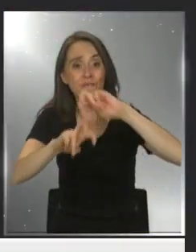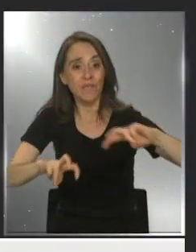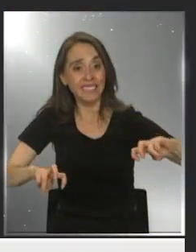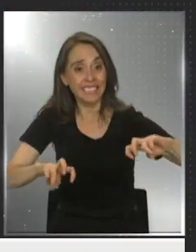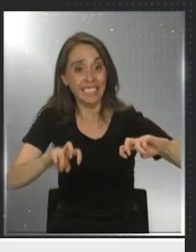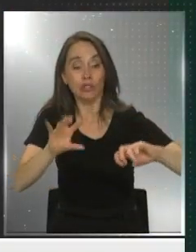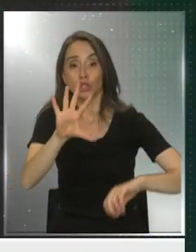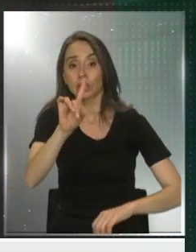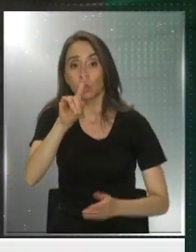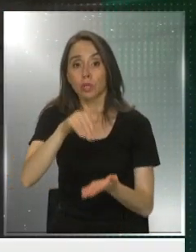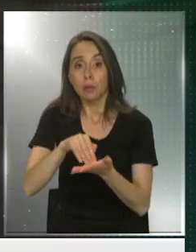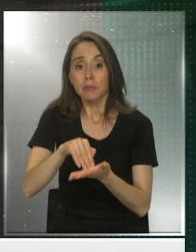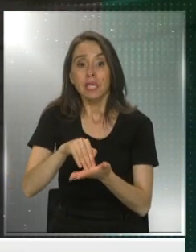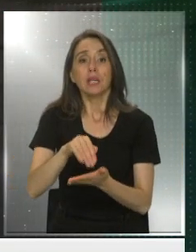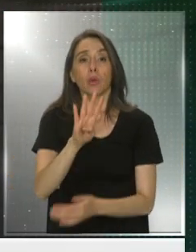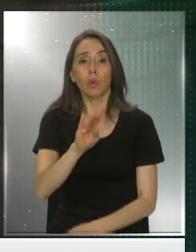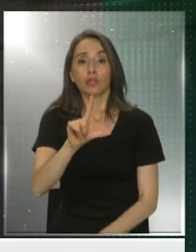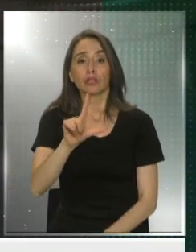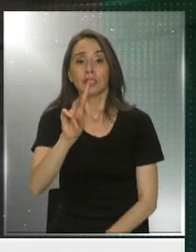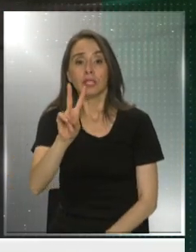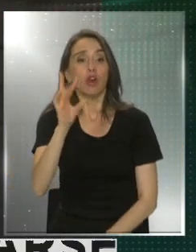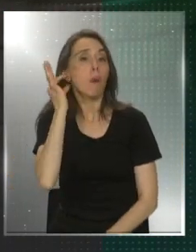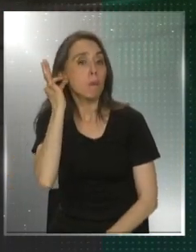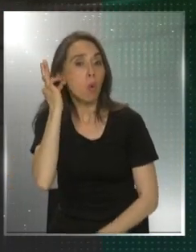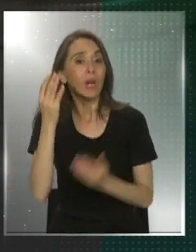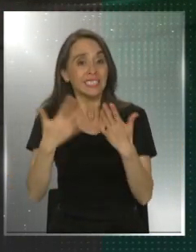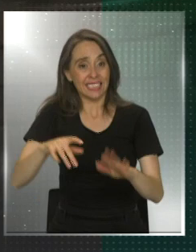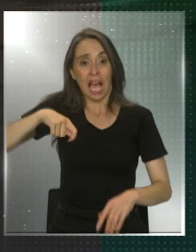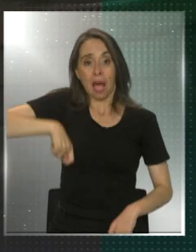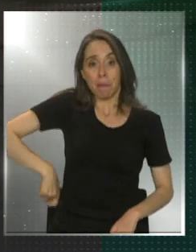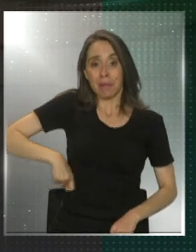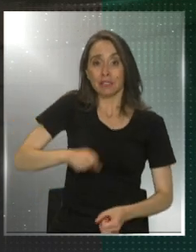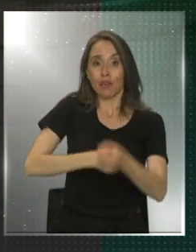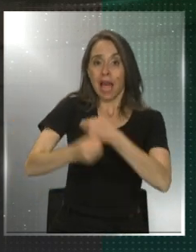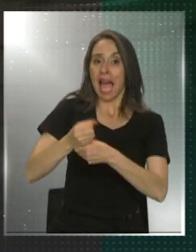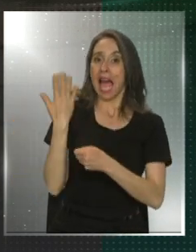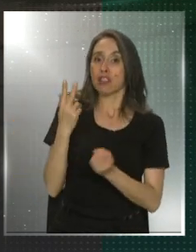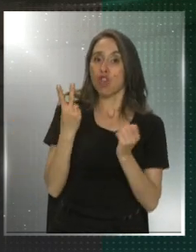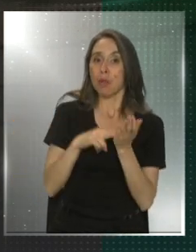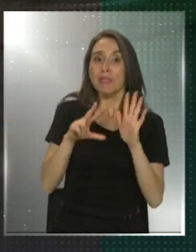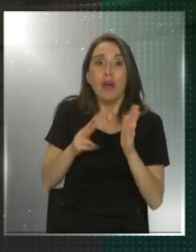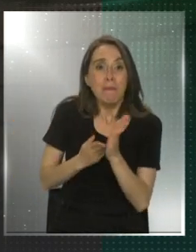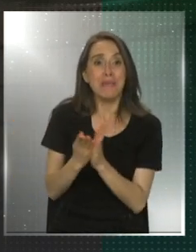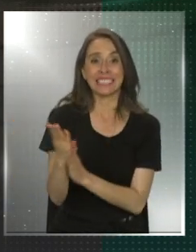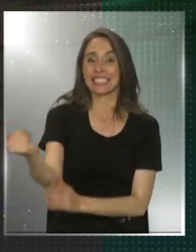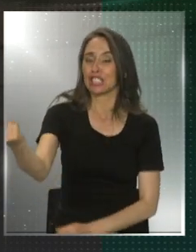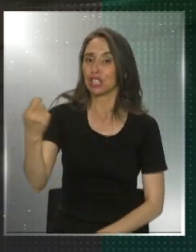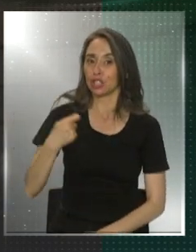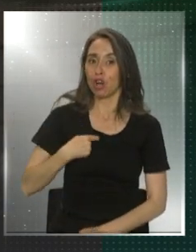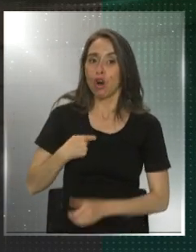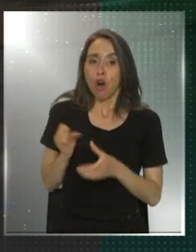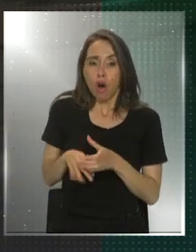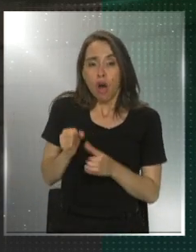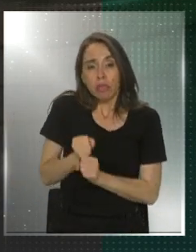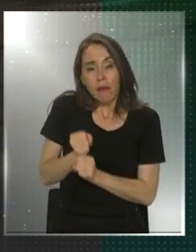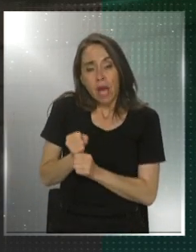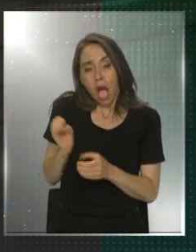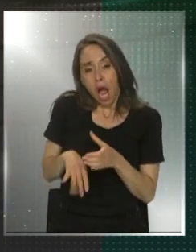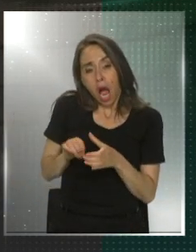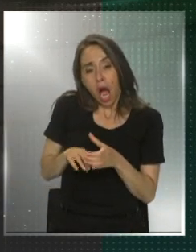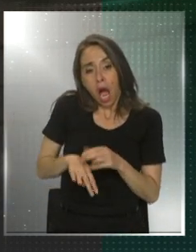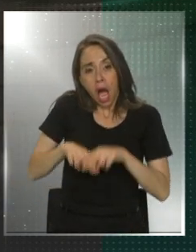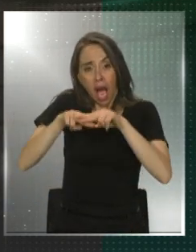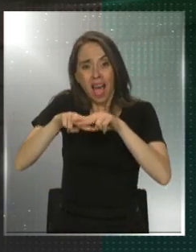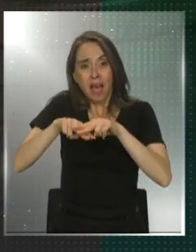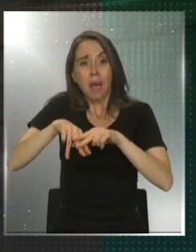las 71.472 mujeres pensionadas en el año 2018 pudo autofinanciar una pensión